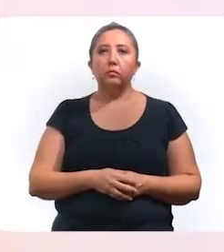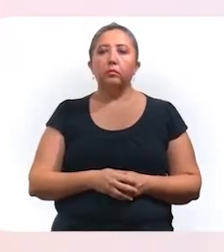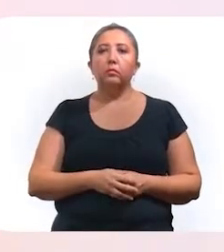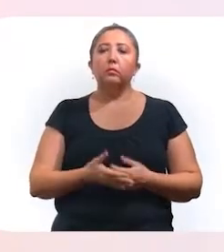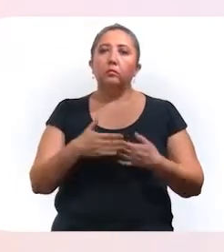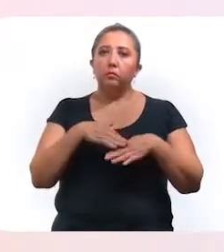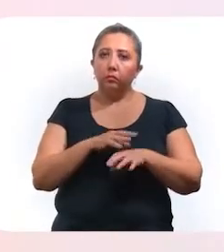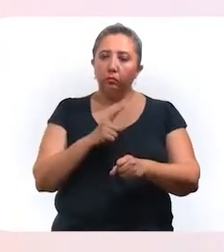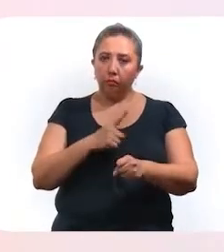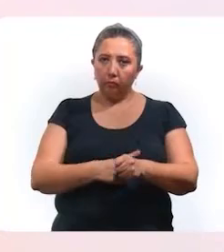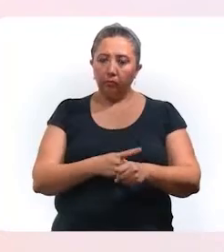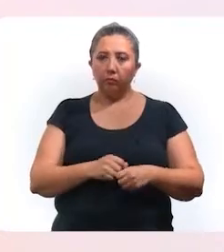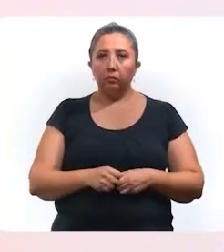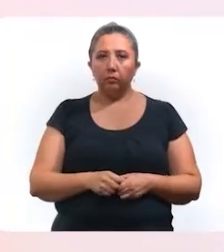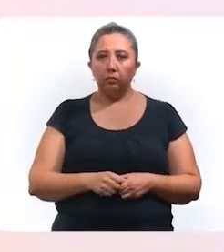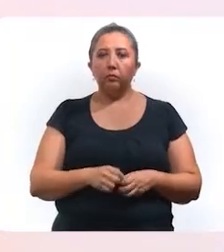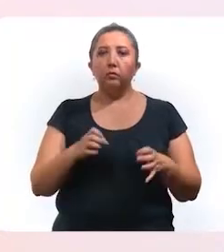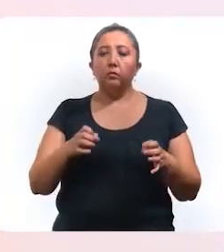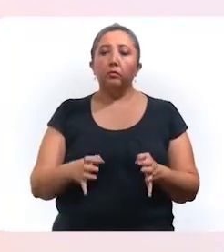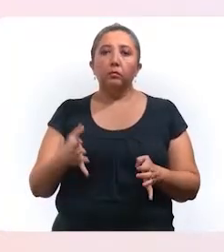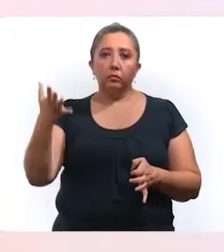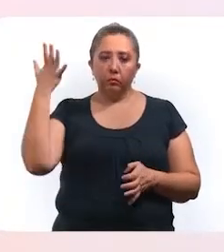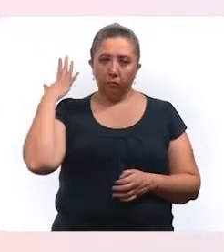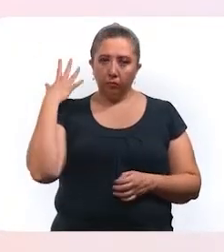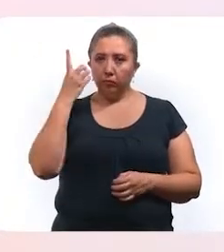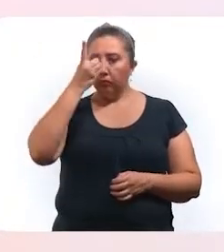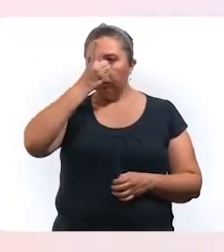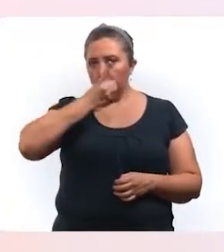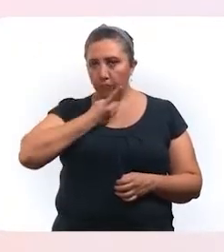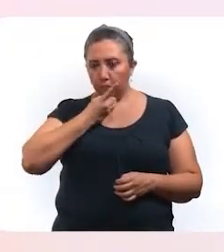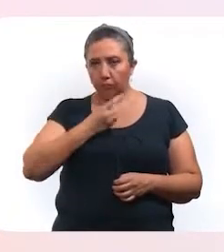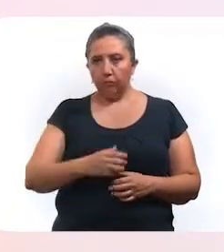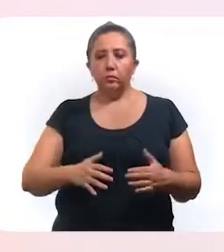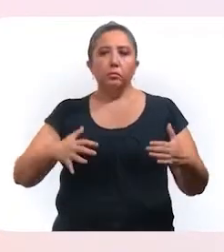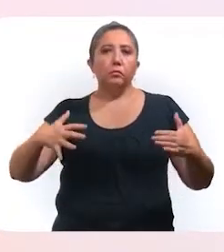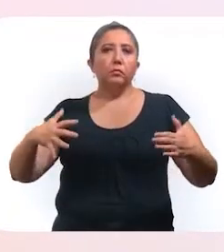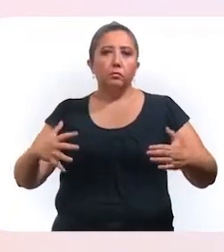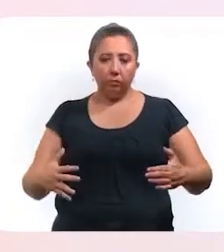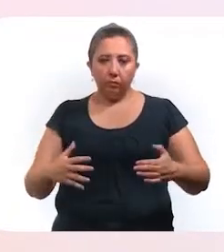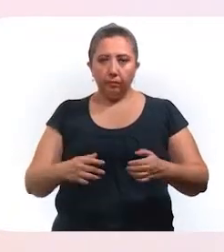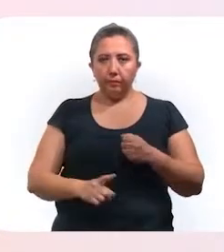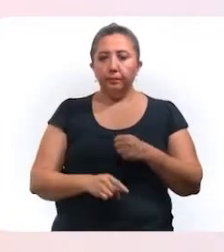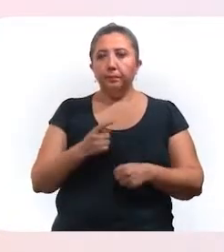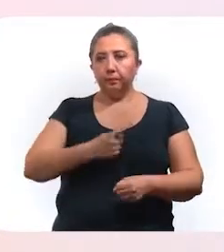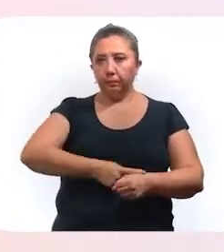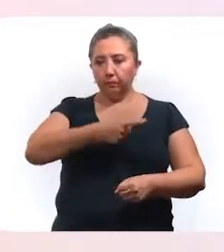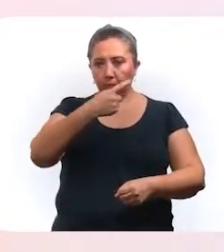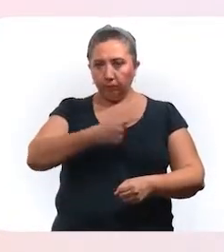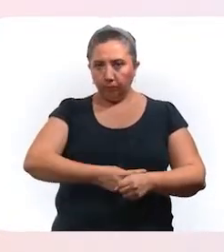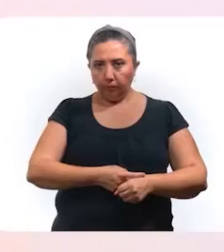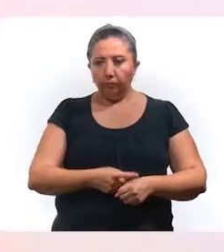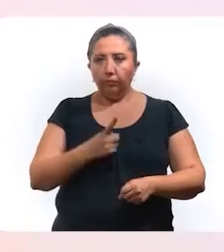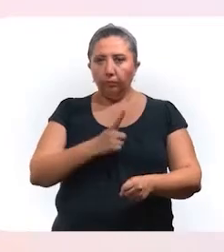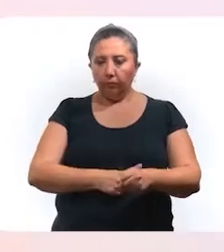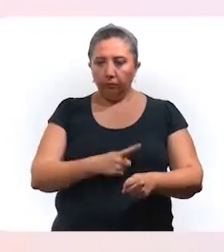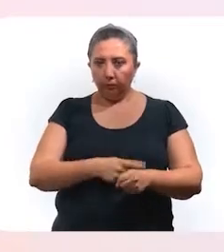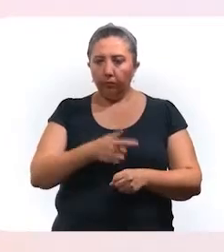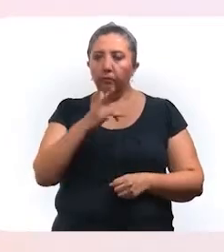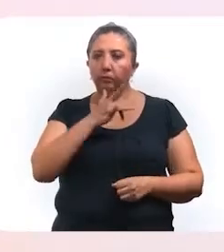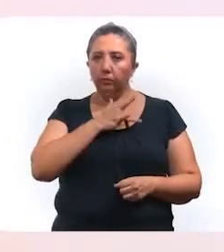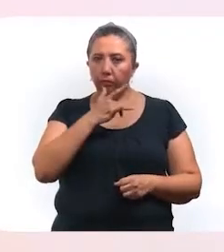Entre sus principales enfermedades se encontraban diabetes, obesidad, hipertensión,